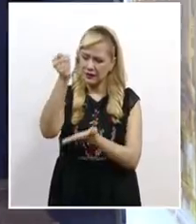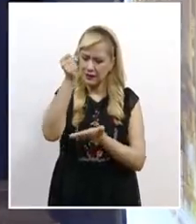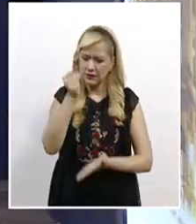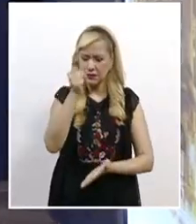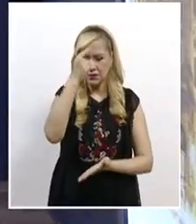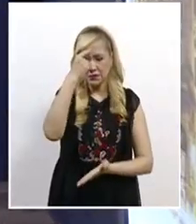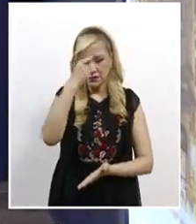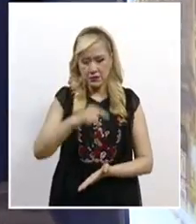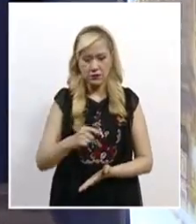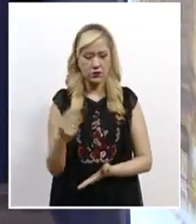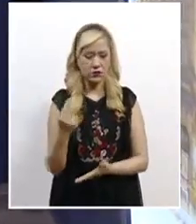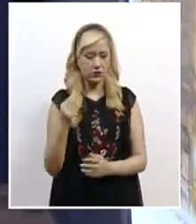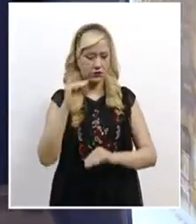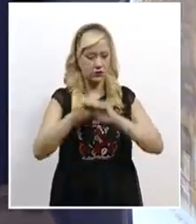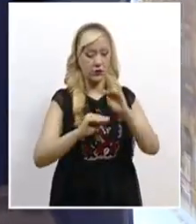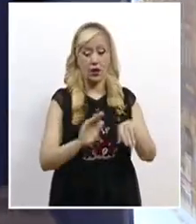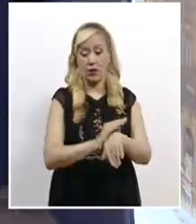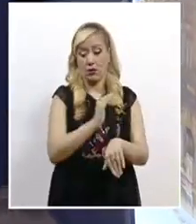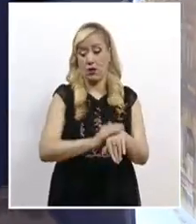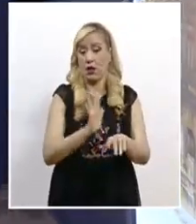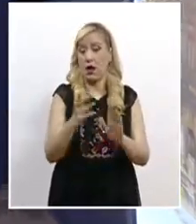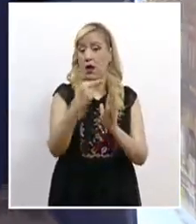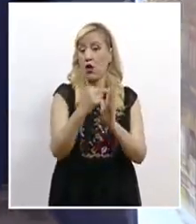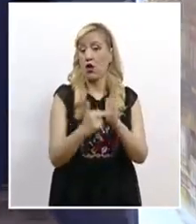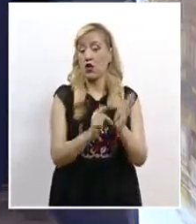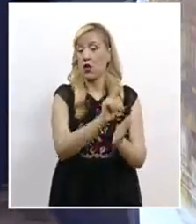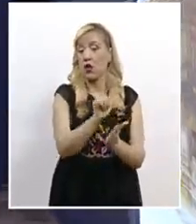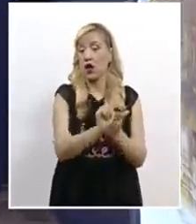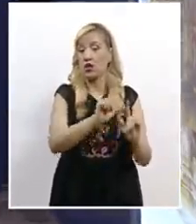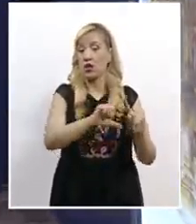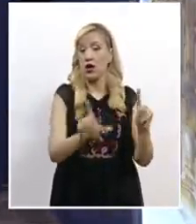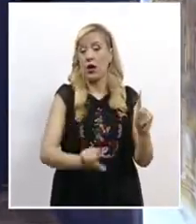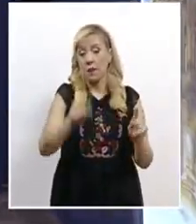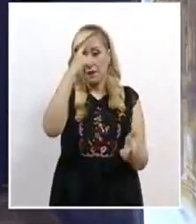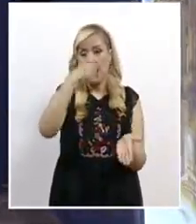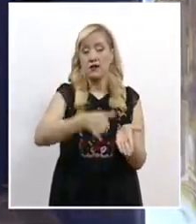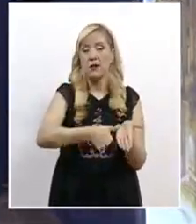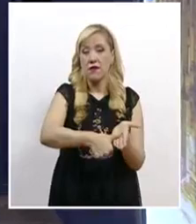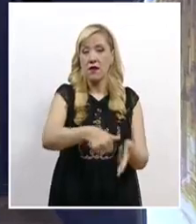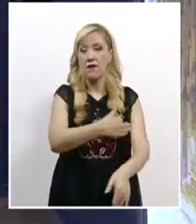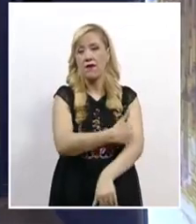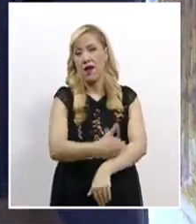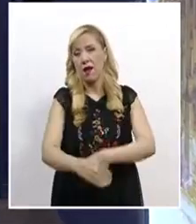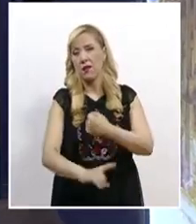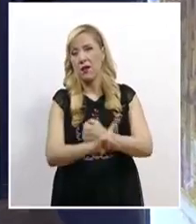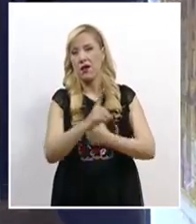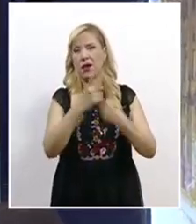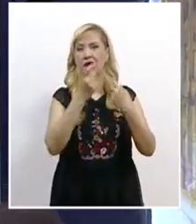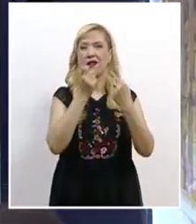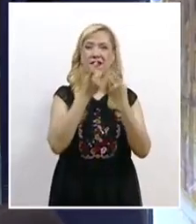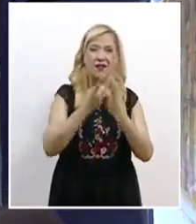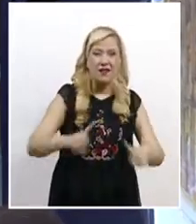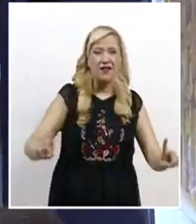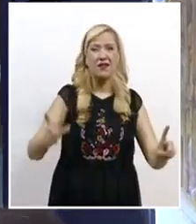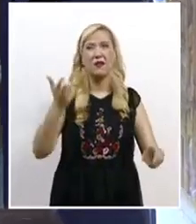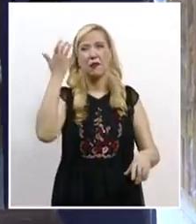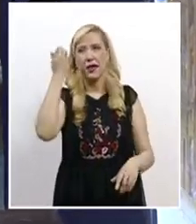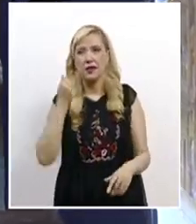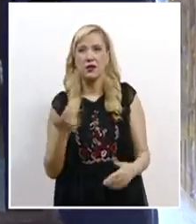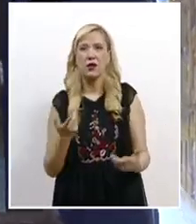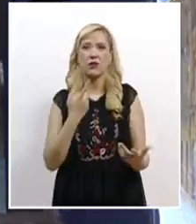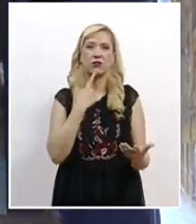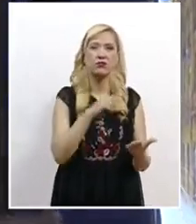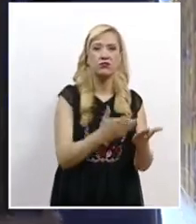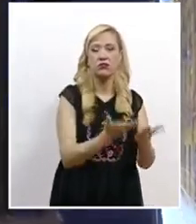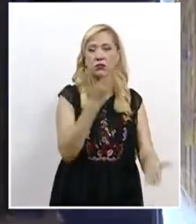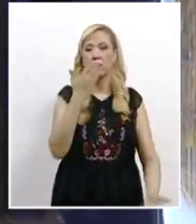de manera adecuada el recién aprobado Código Nacional de Procedimientos Civiles y Familiares. Ahí se encuentra mi compañero Óscar González,